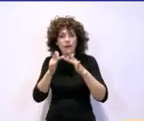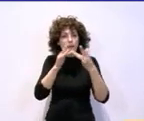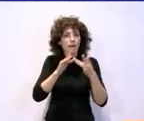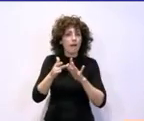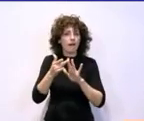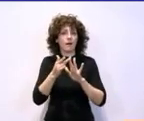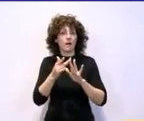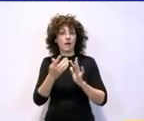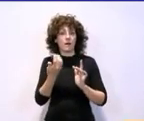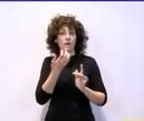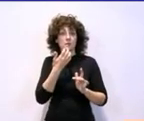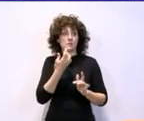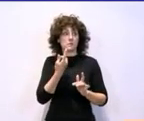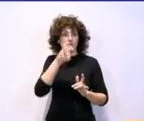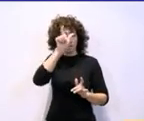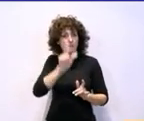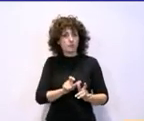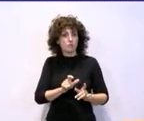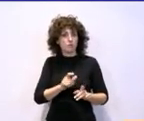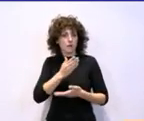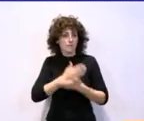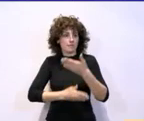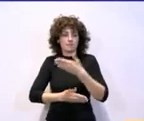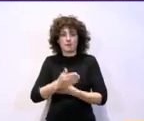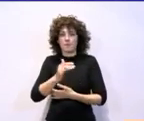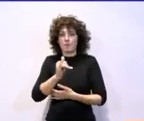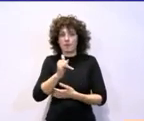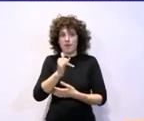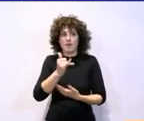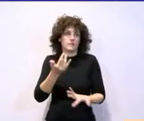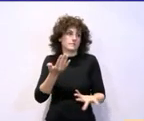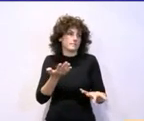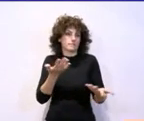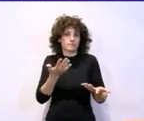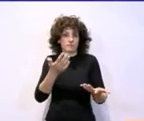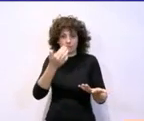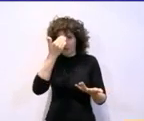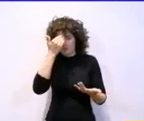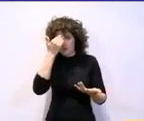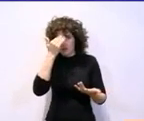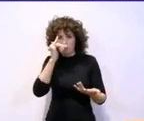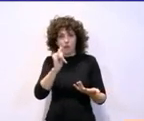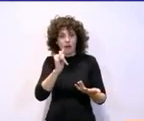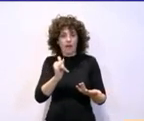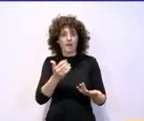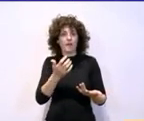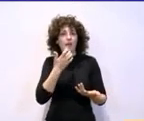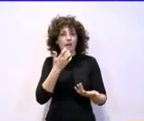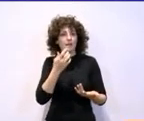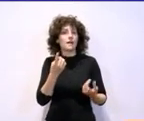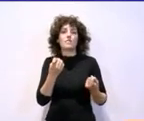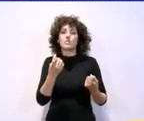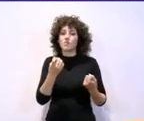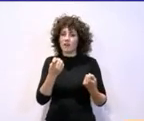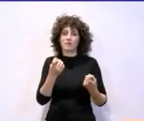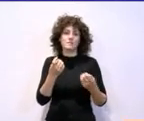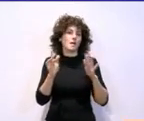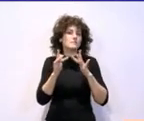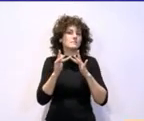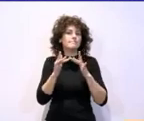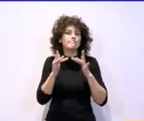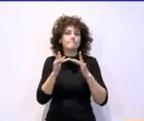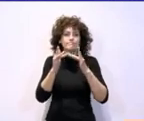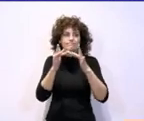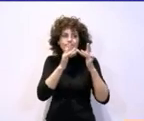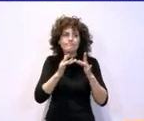desde luego, una persona, por mucha discapacidad intelectual que tenga también requiere de la